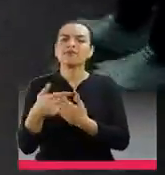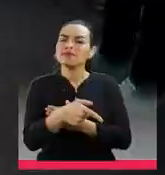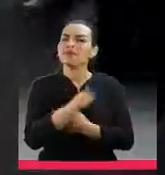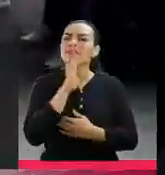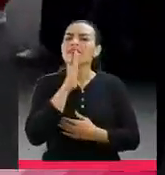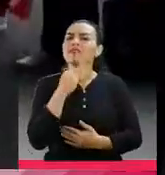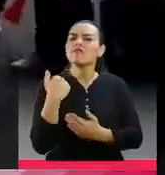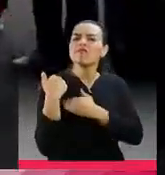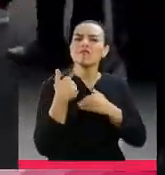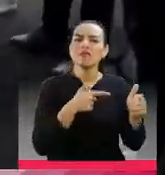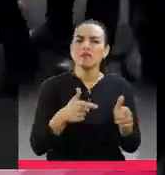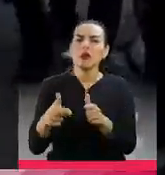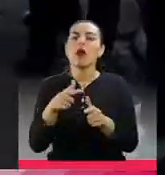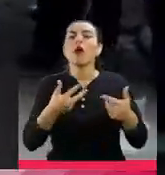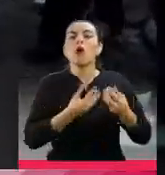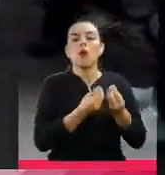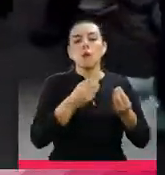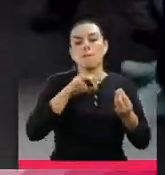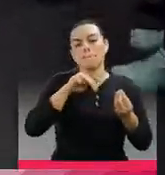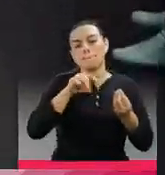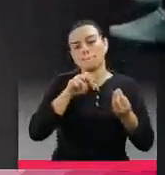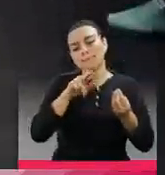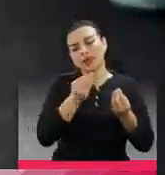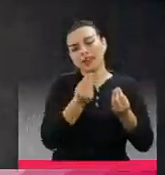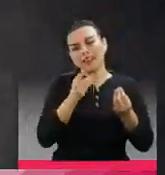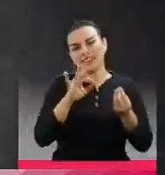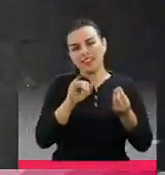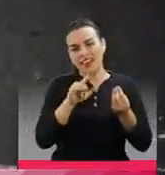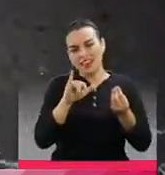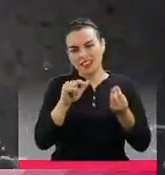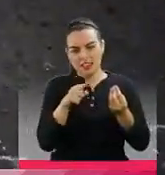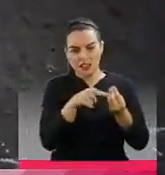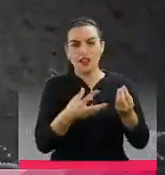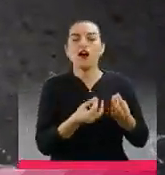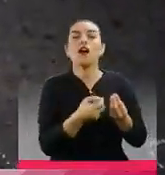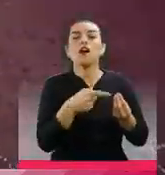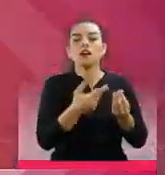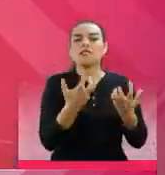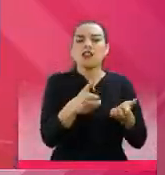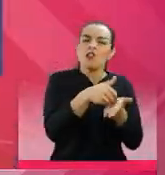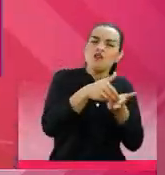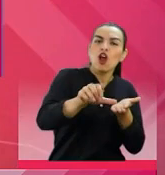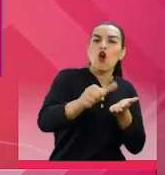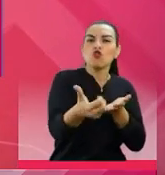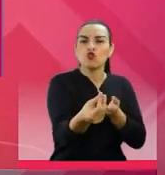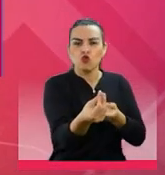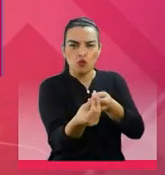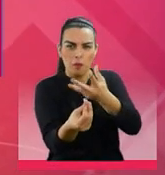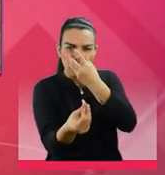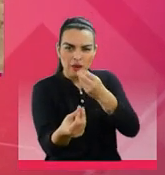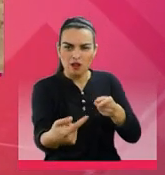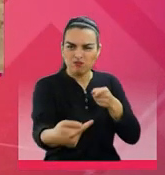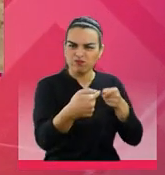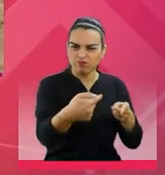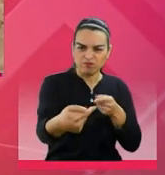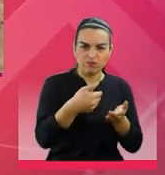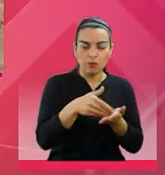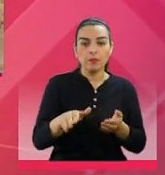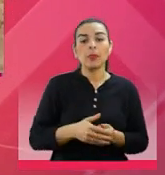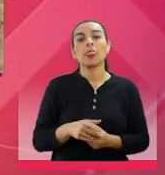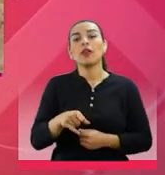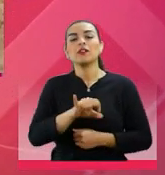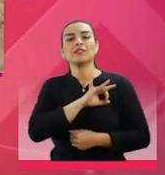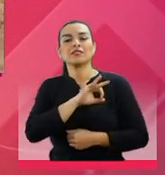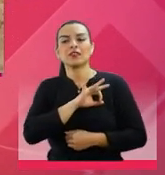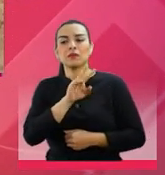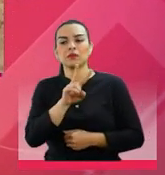Nueva Marquetalia, quienes adelantan acciones para sacar del territorio a otros grupos criminales. El sábado 22 de agosto, en la zona de La Guayacana,